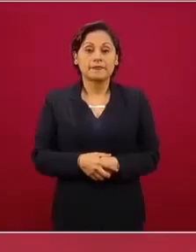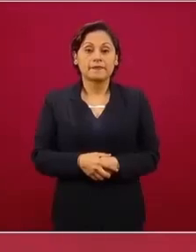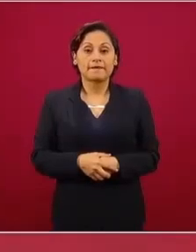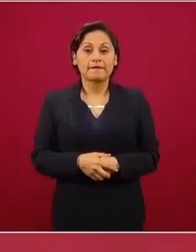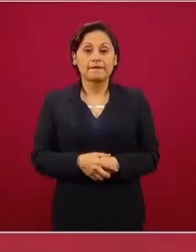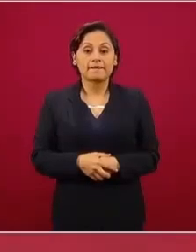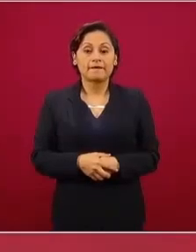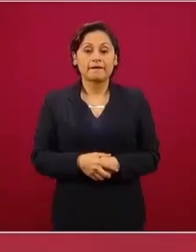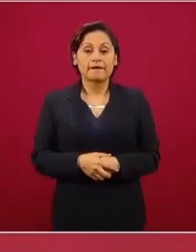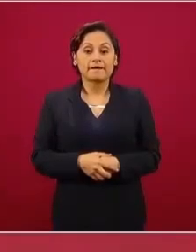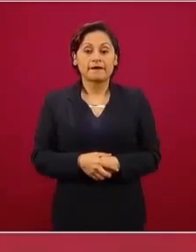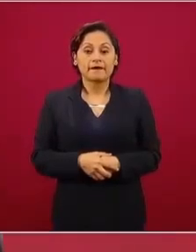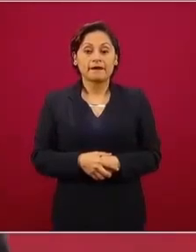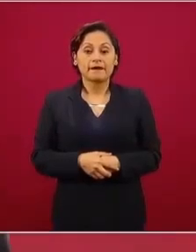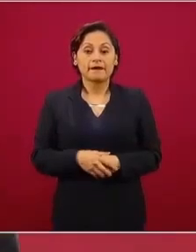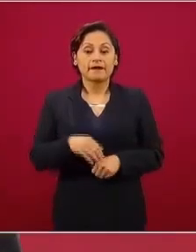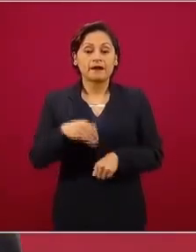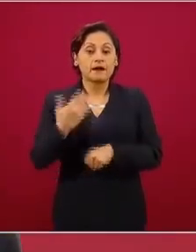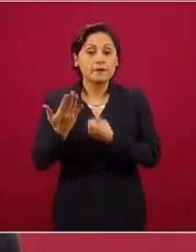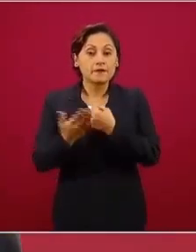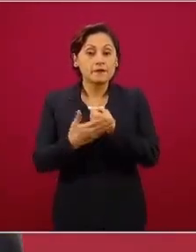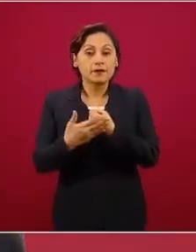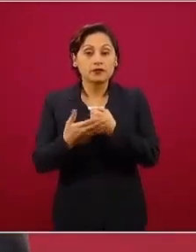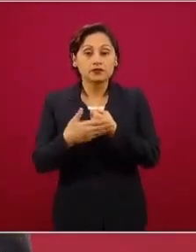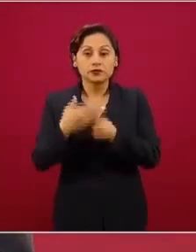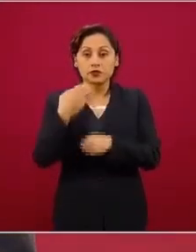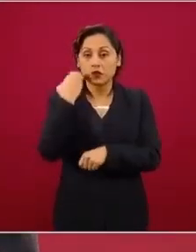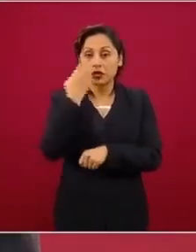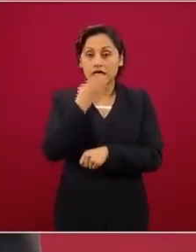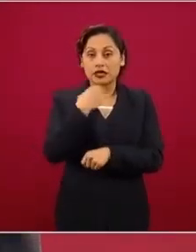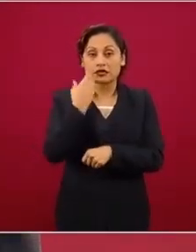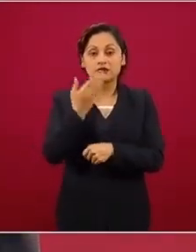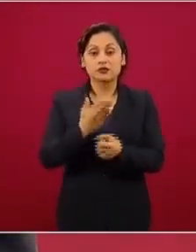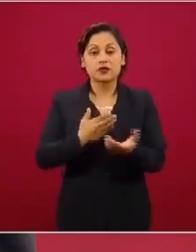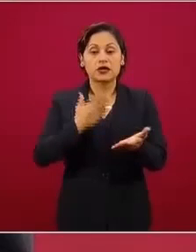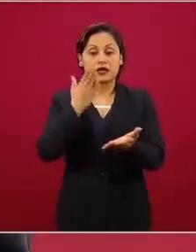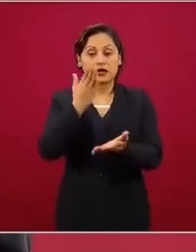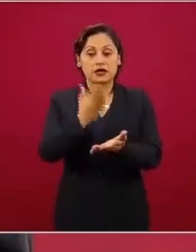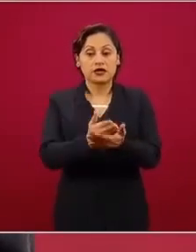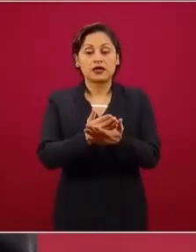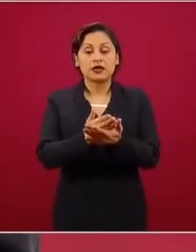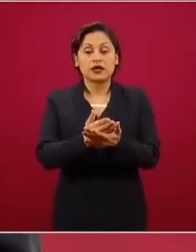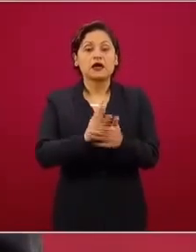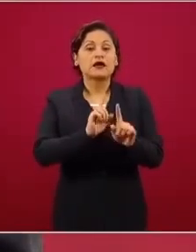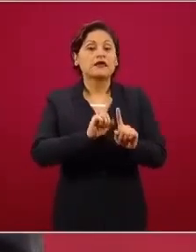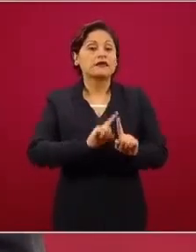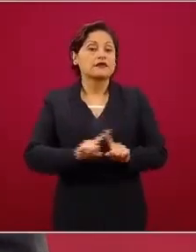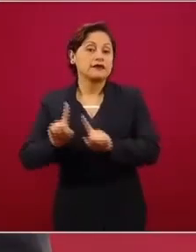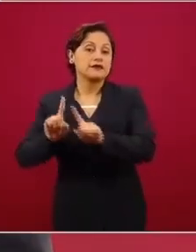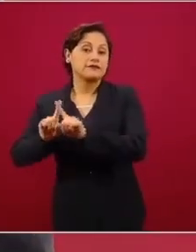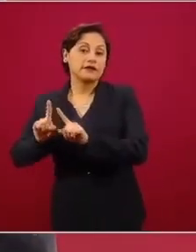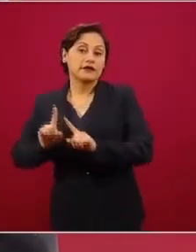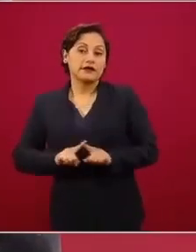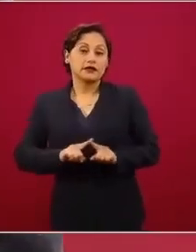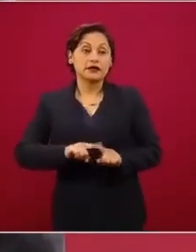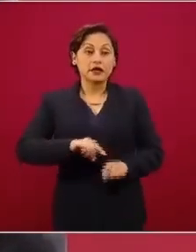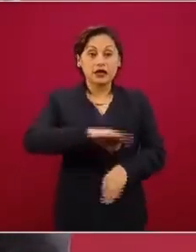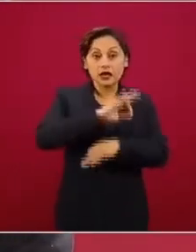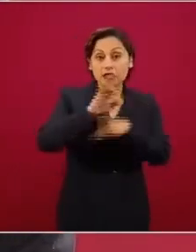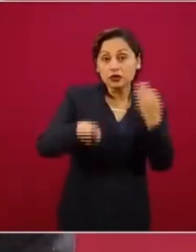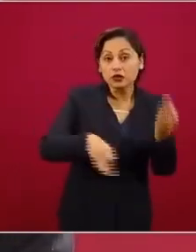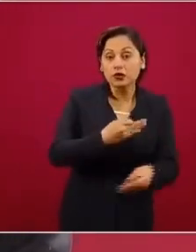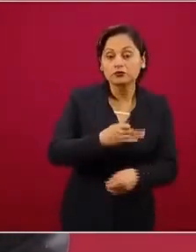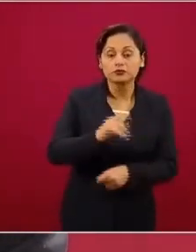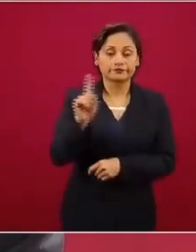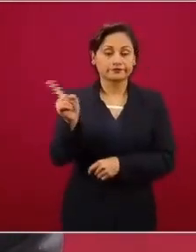regreso a clases en regiones no de manera general en